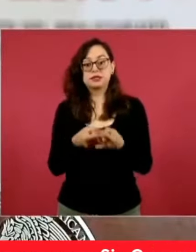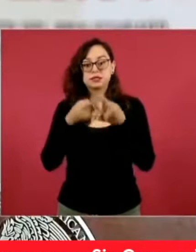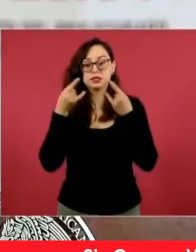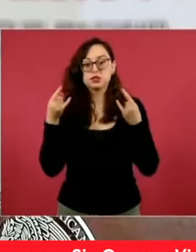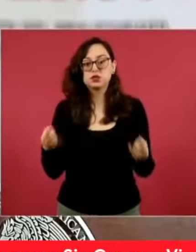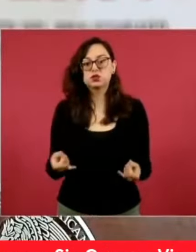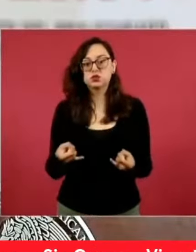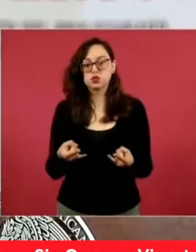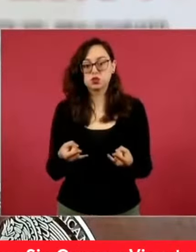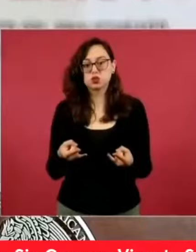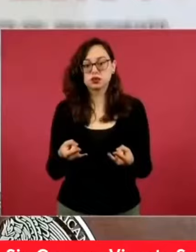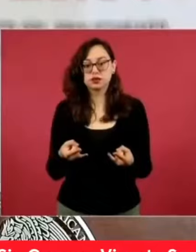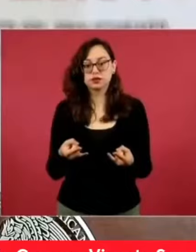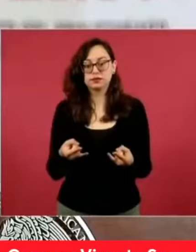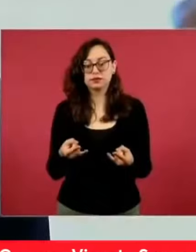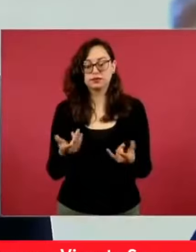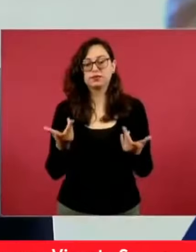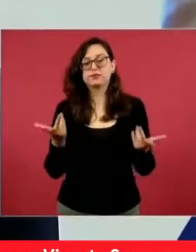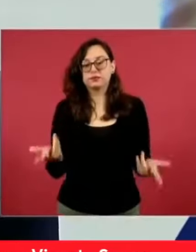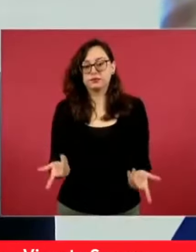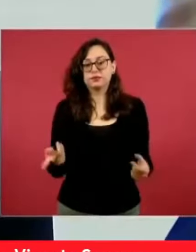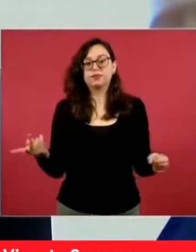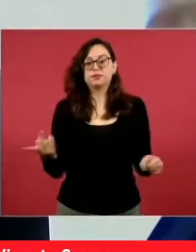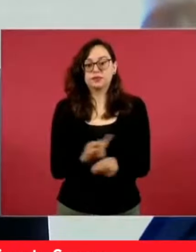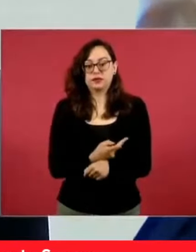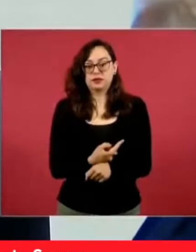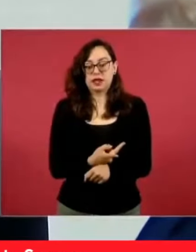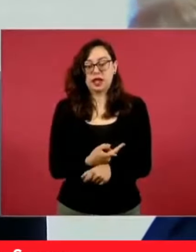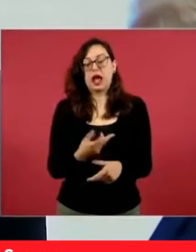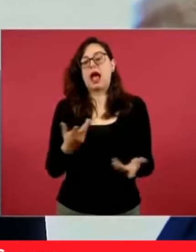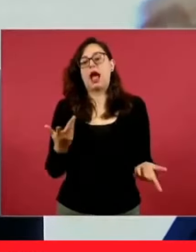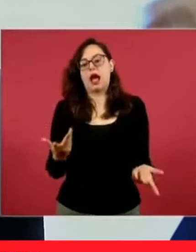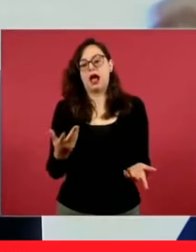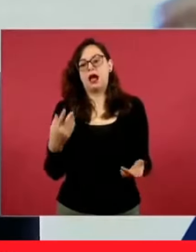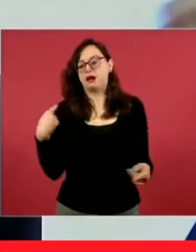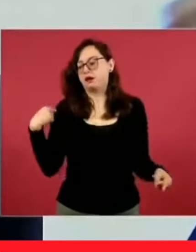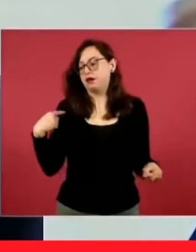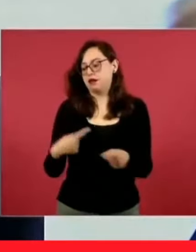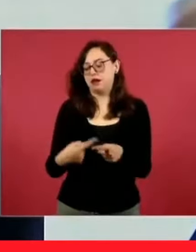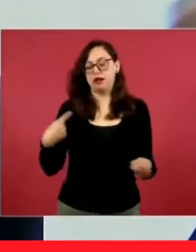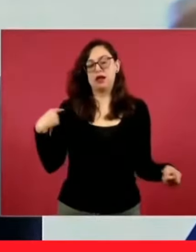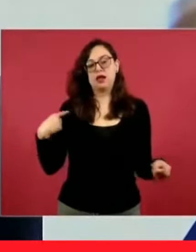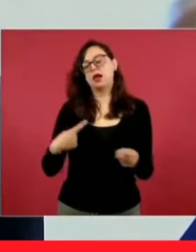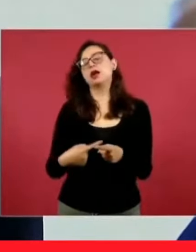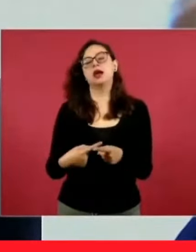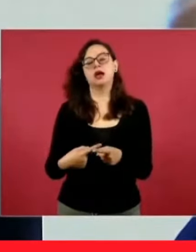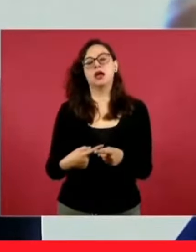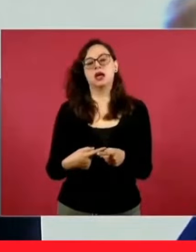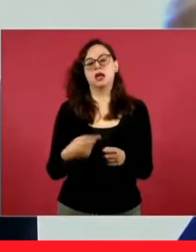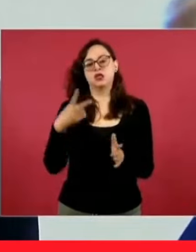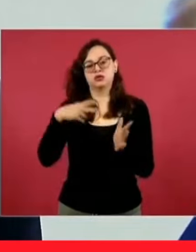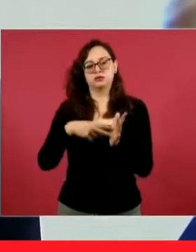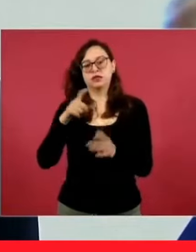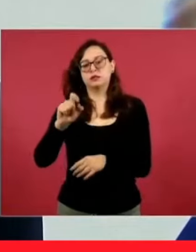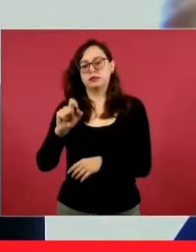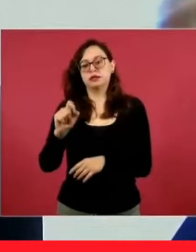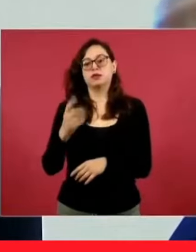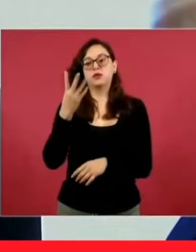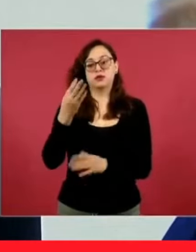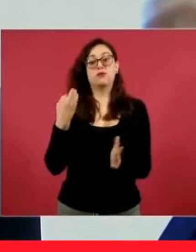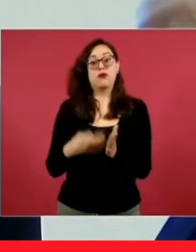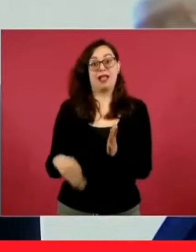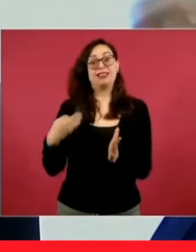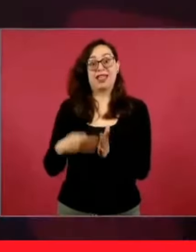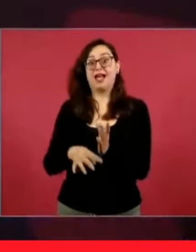sea, esto es que falta incluir los últimos tres trimestres del